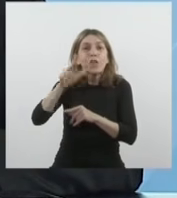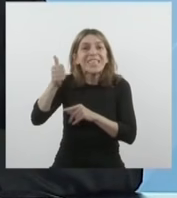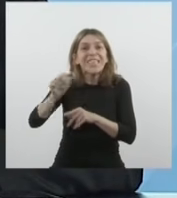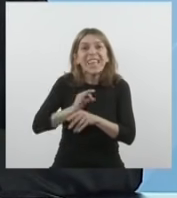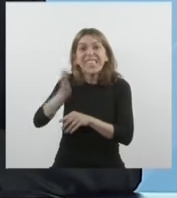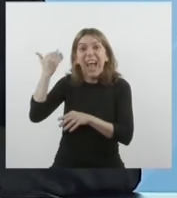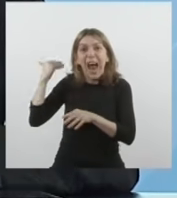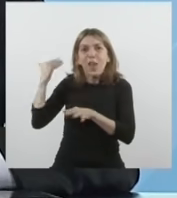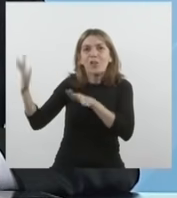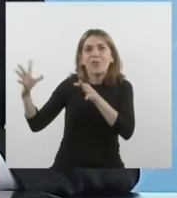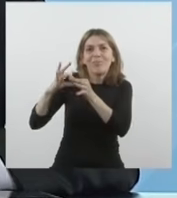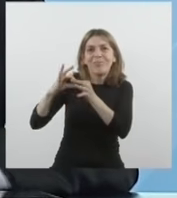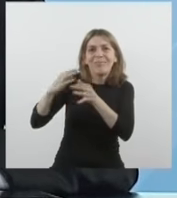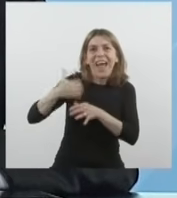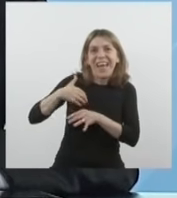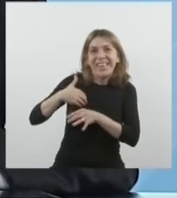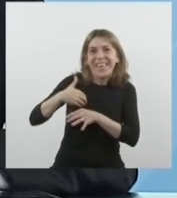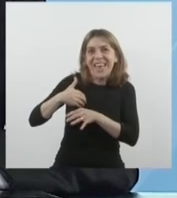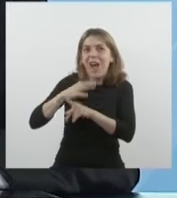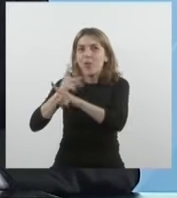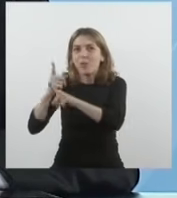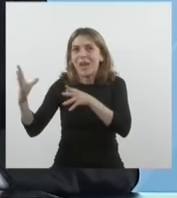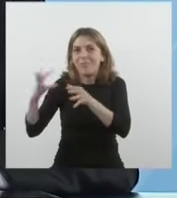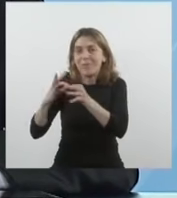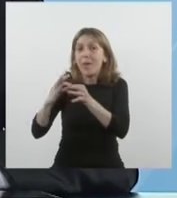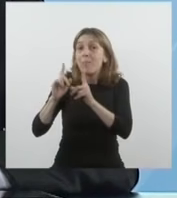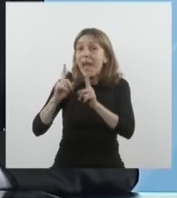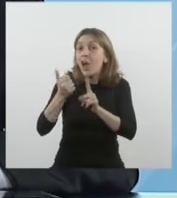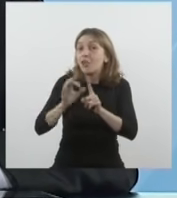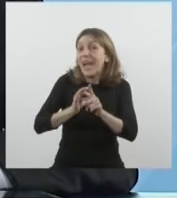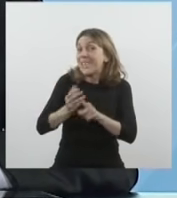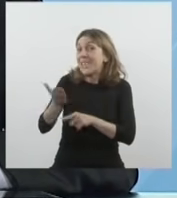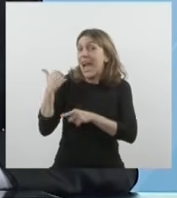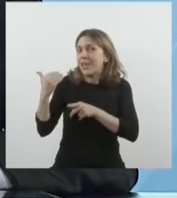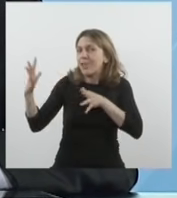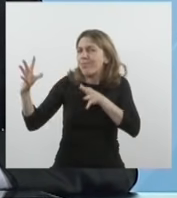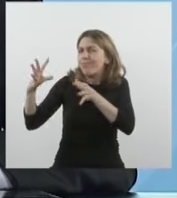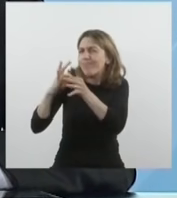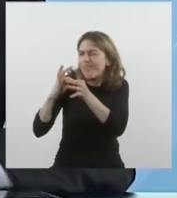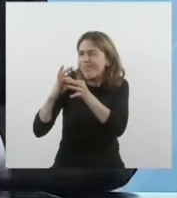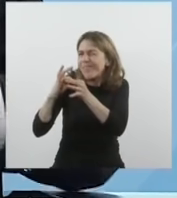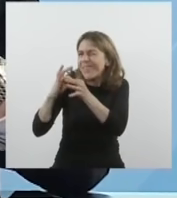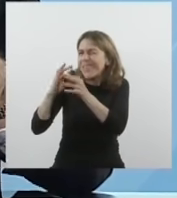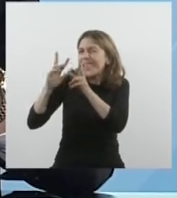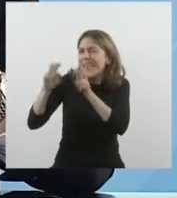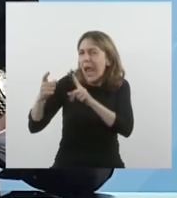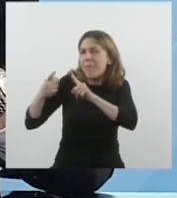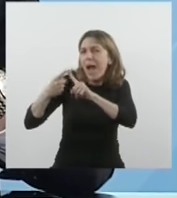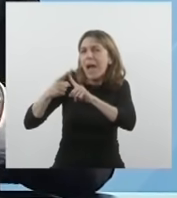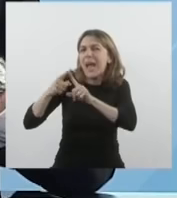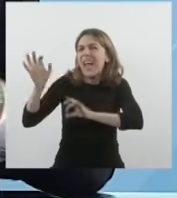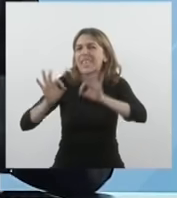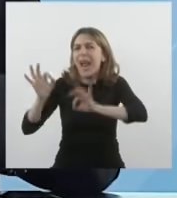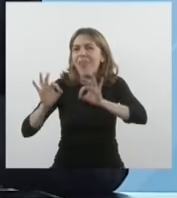pero hace seis años rusia-argentina tenía y tiene un vínculo estratégico para poder